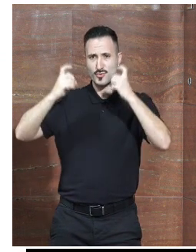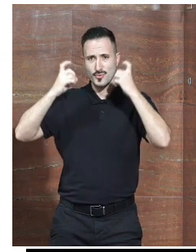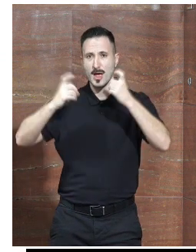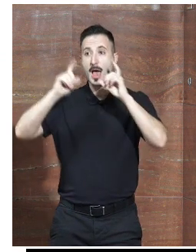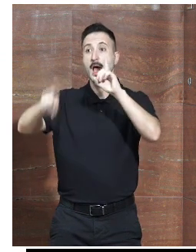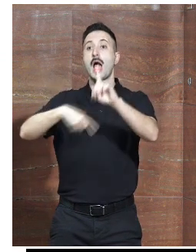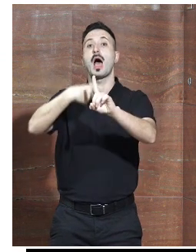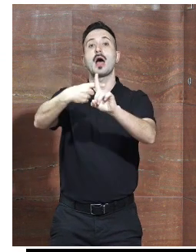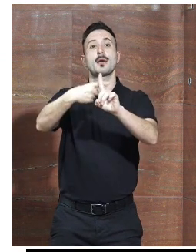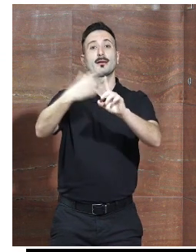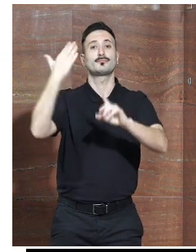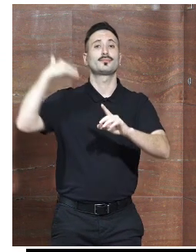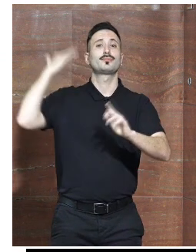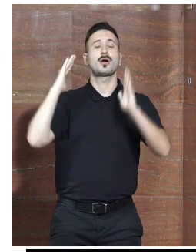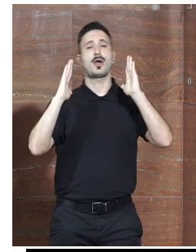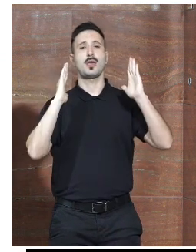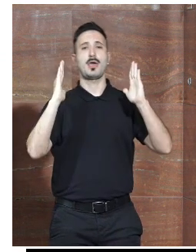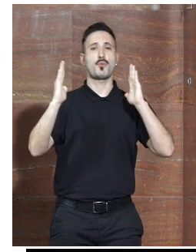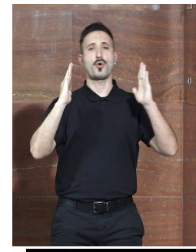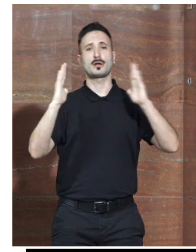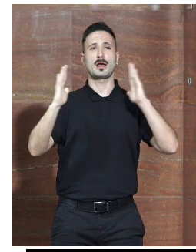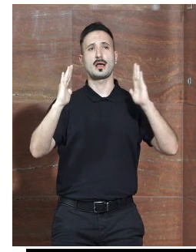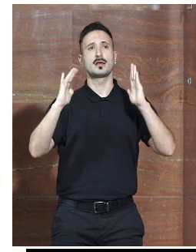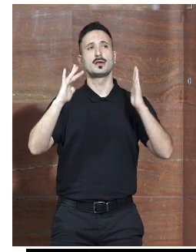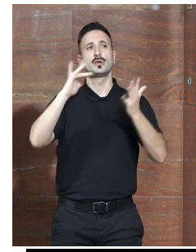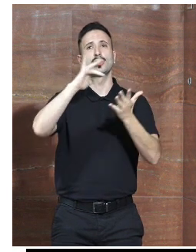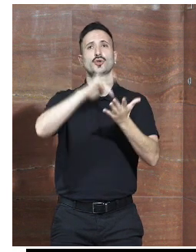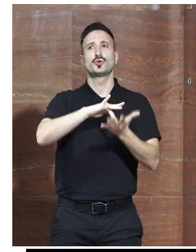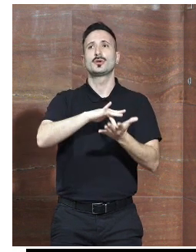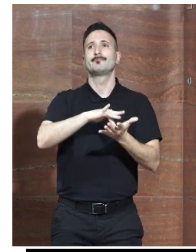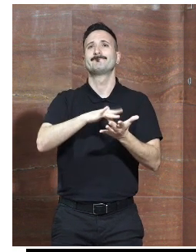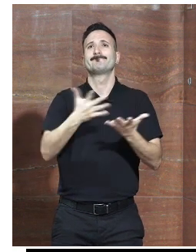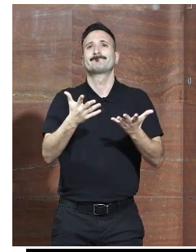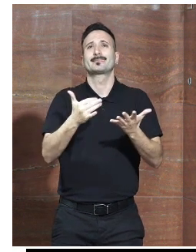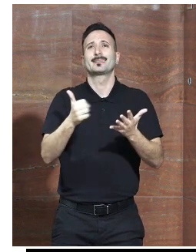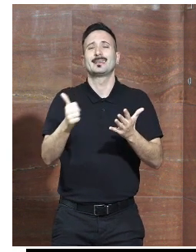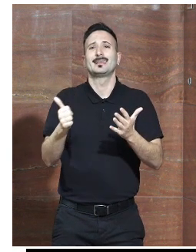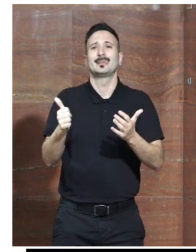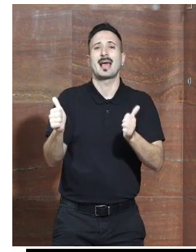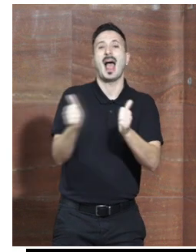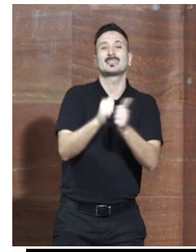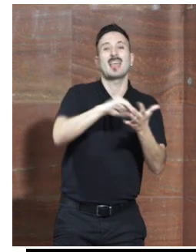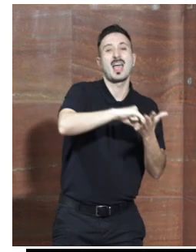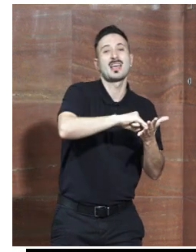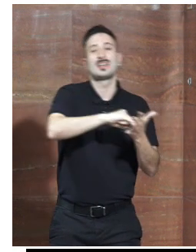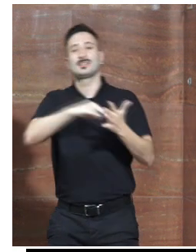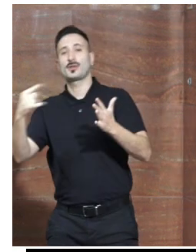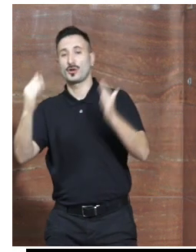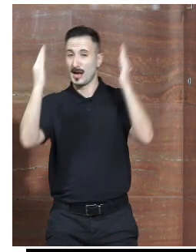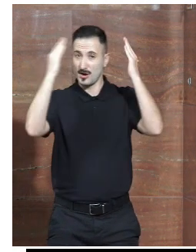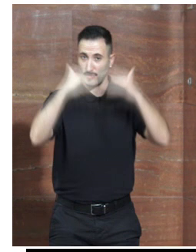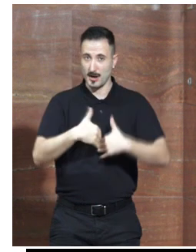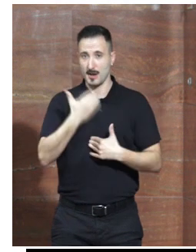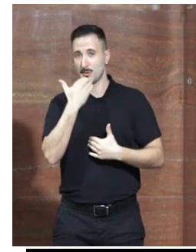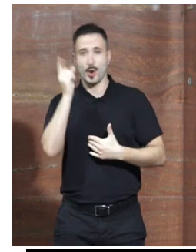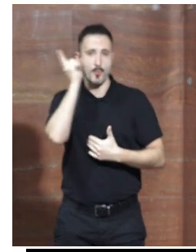una época donde no existían, digamos, las asistencias tecnológicas tan buenas que como puede haber ahora a